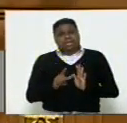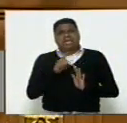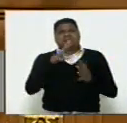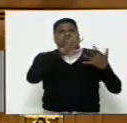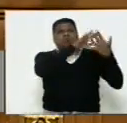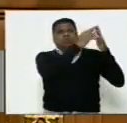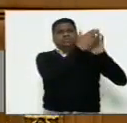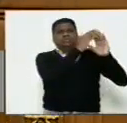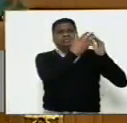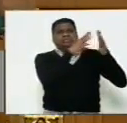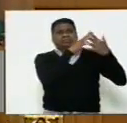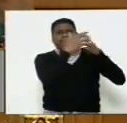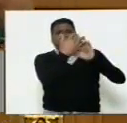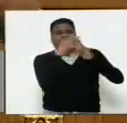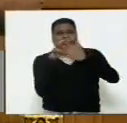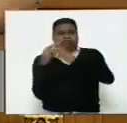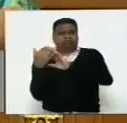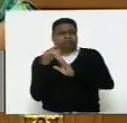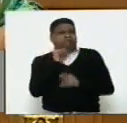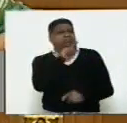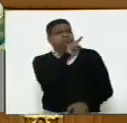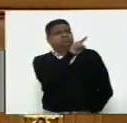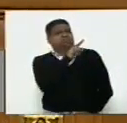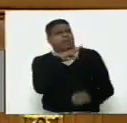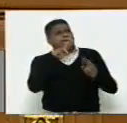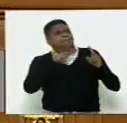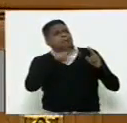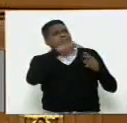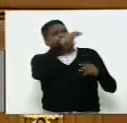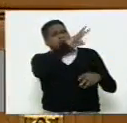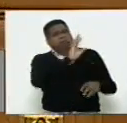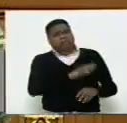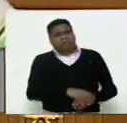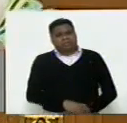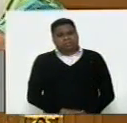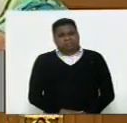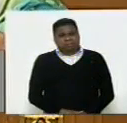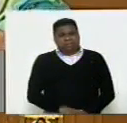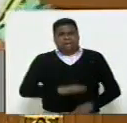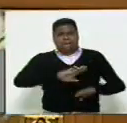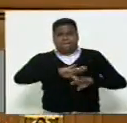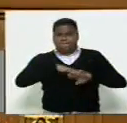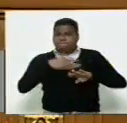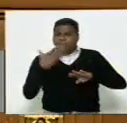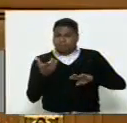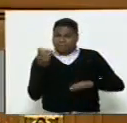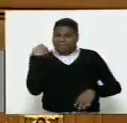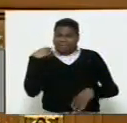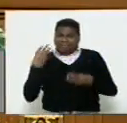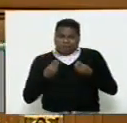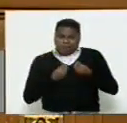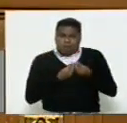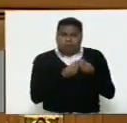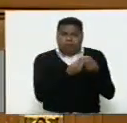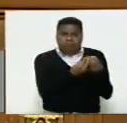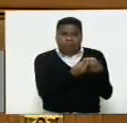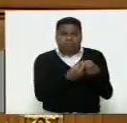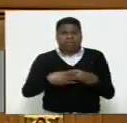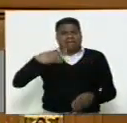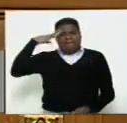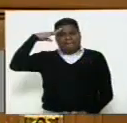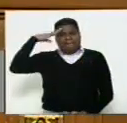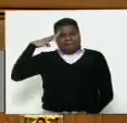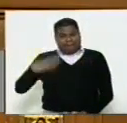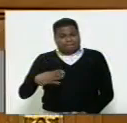cerros, porque las troperas, las que acompañaban el